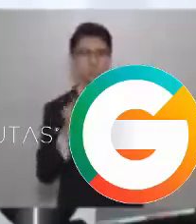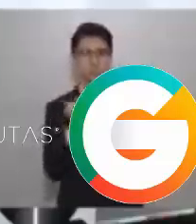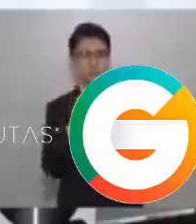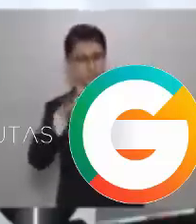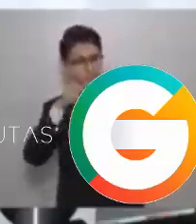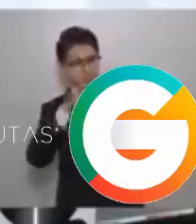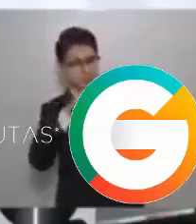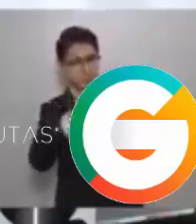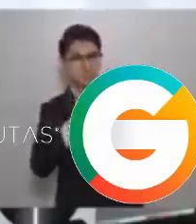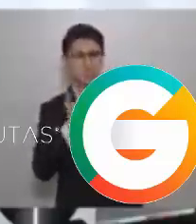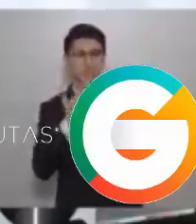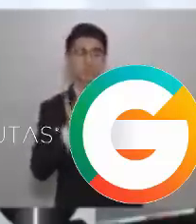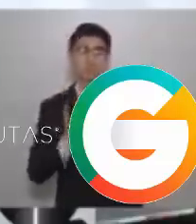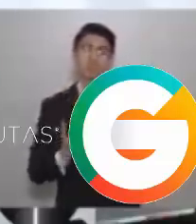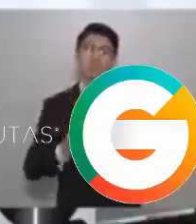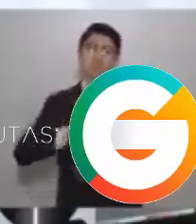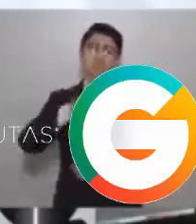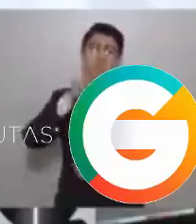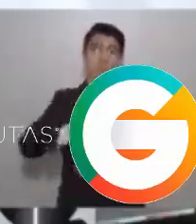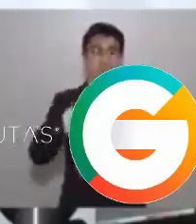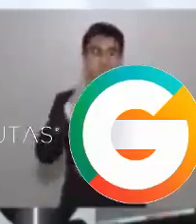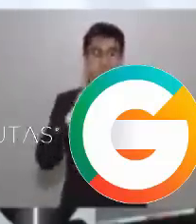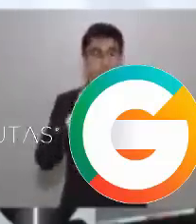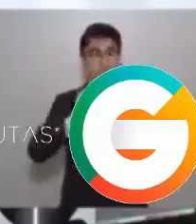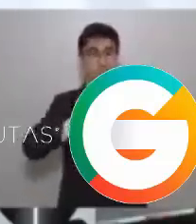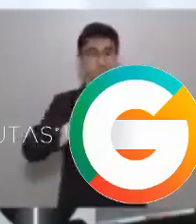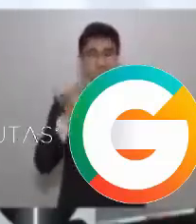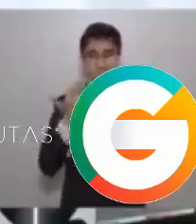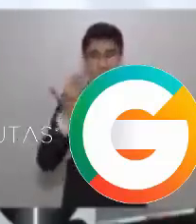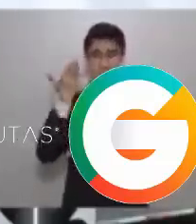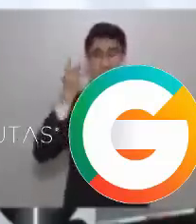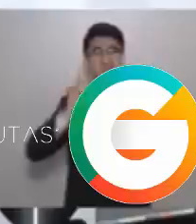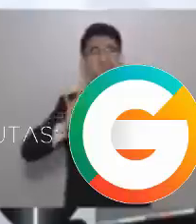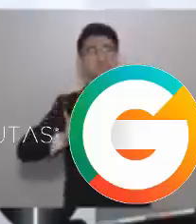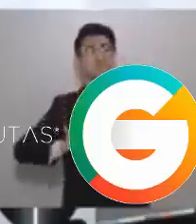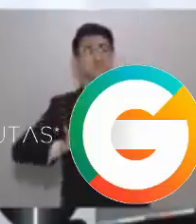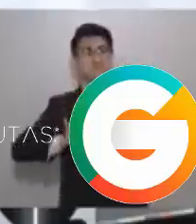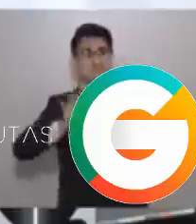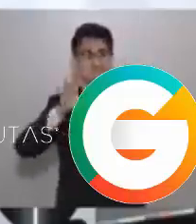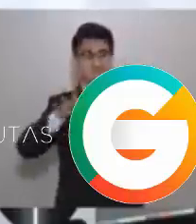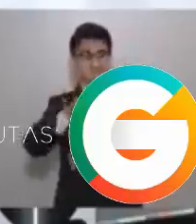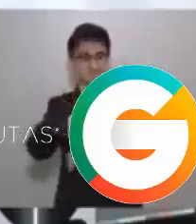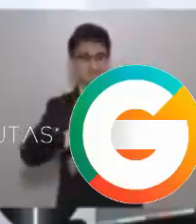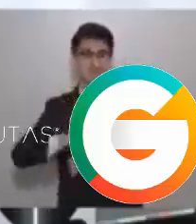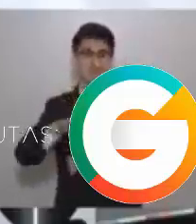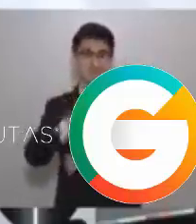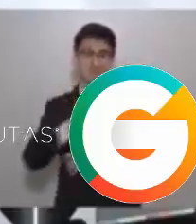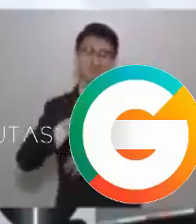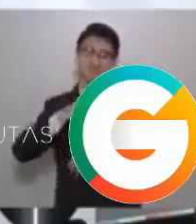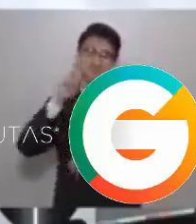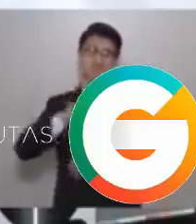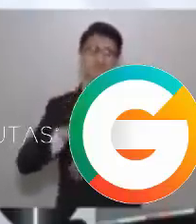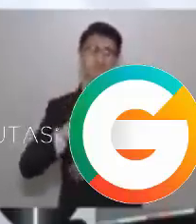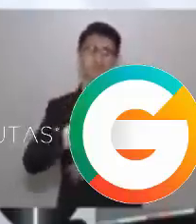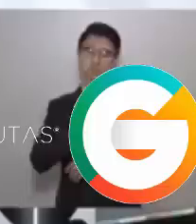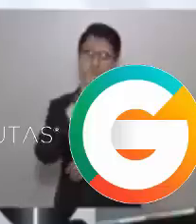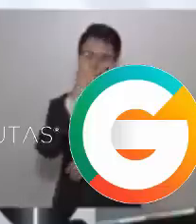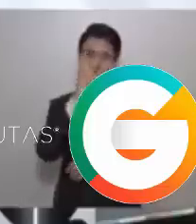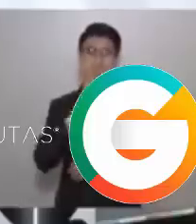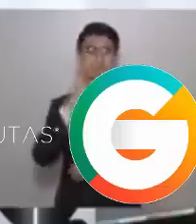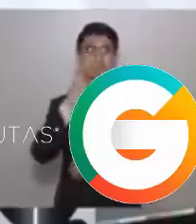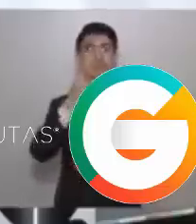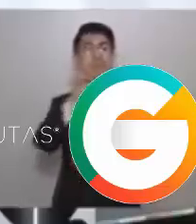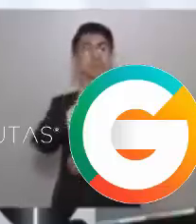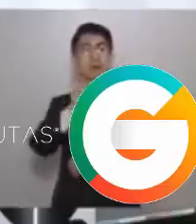Lamentamos muchísimo el desafortunado acontecimiento ocurrido este fin de semana, el día sábado 20 de